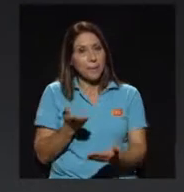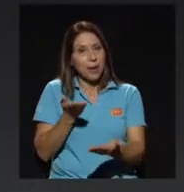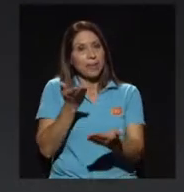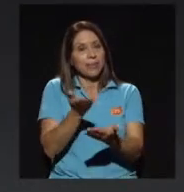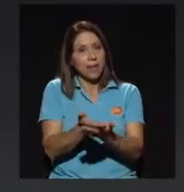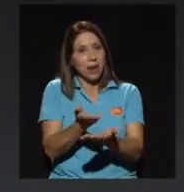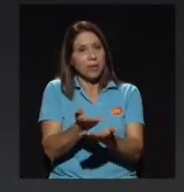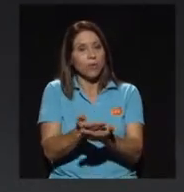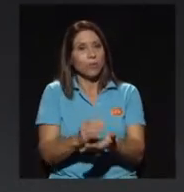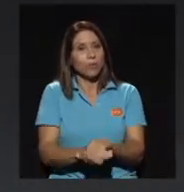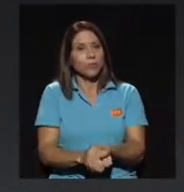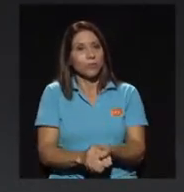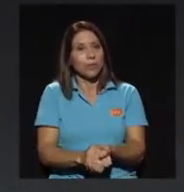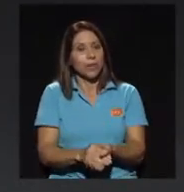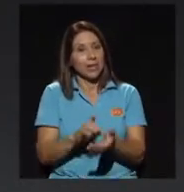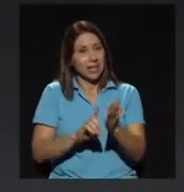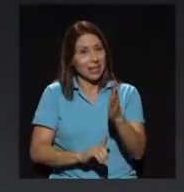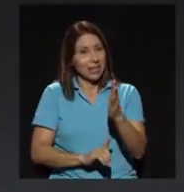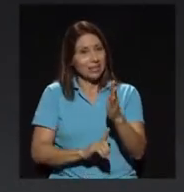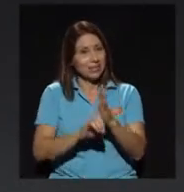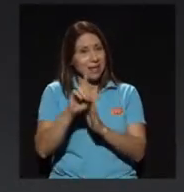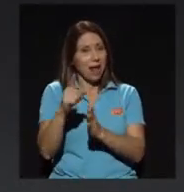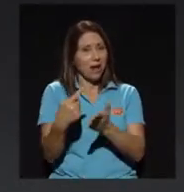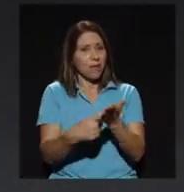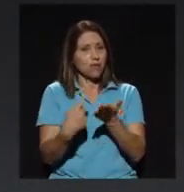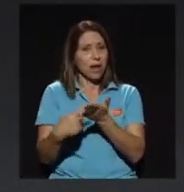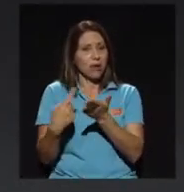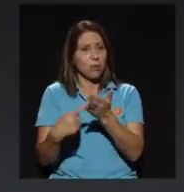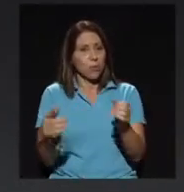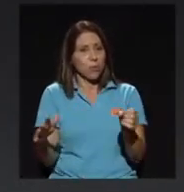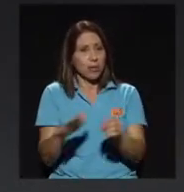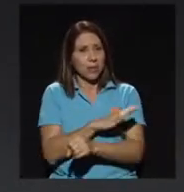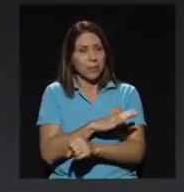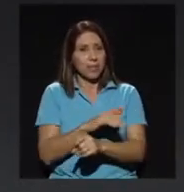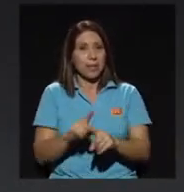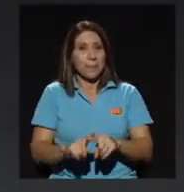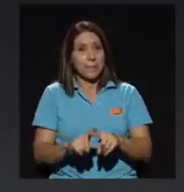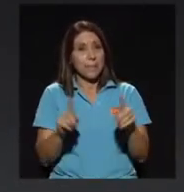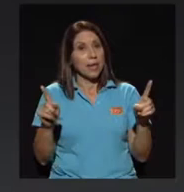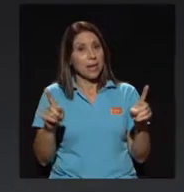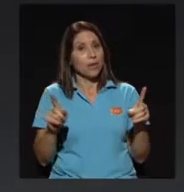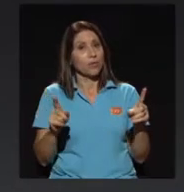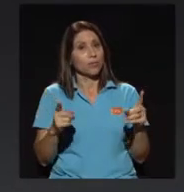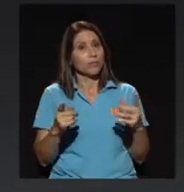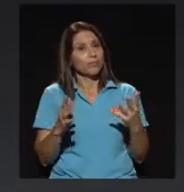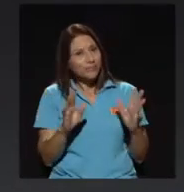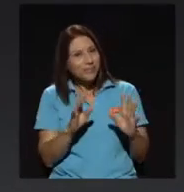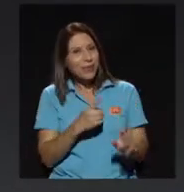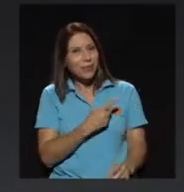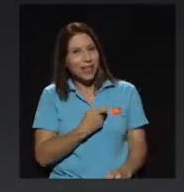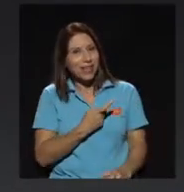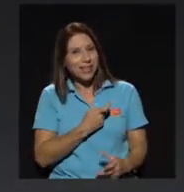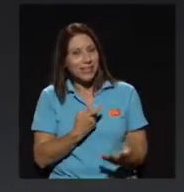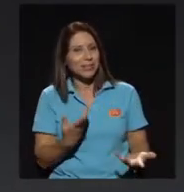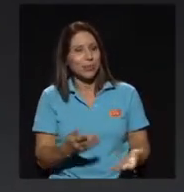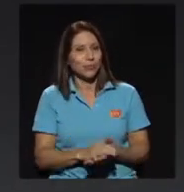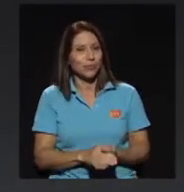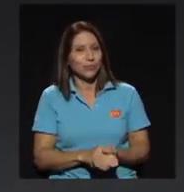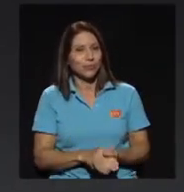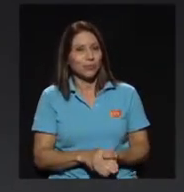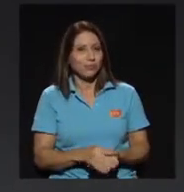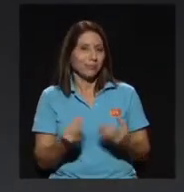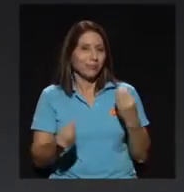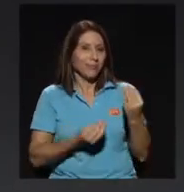plantearlo y desarrollarlo completamente, pero que de alguna manera es una tentación, que es